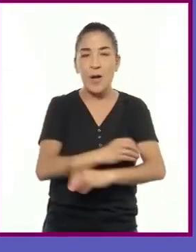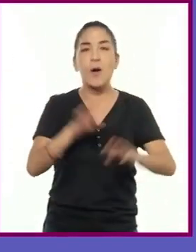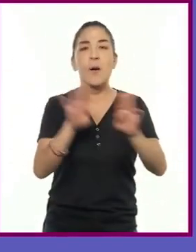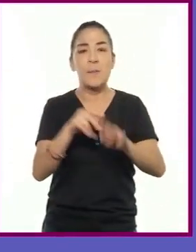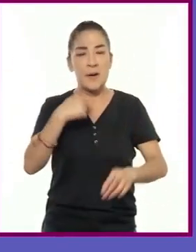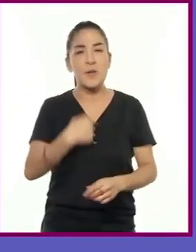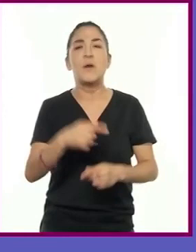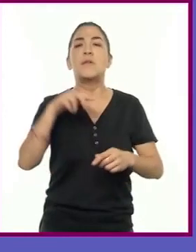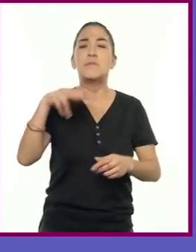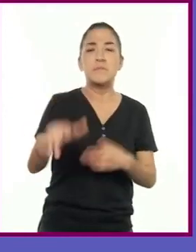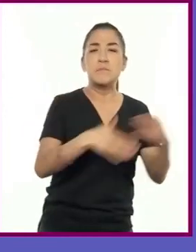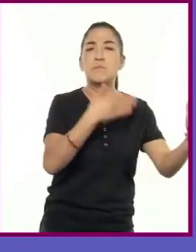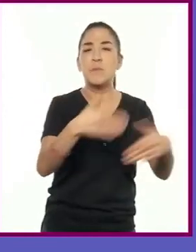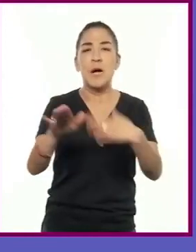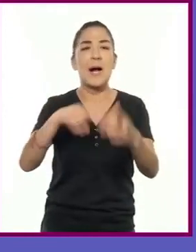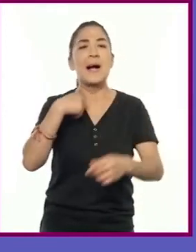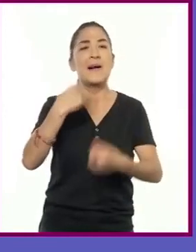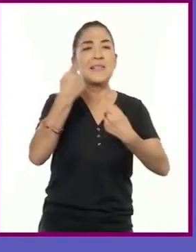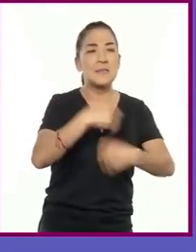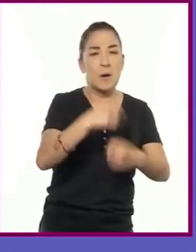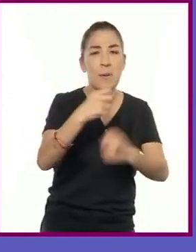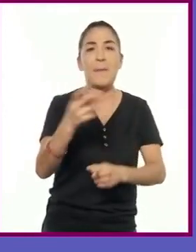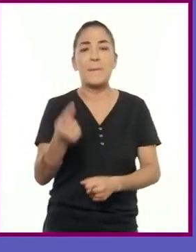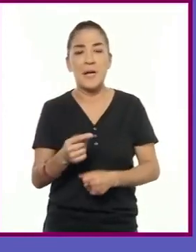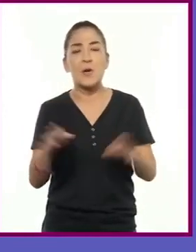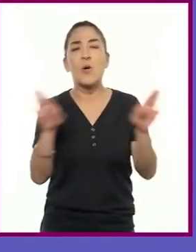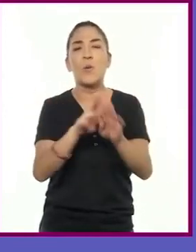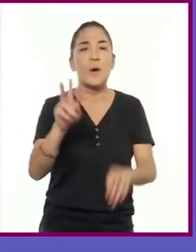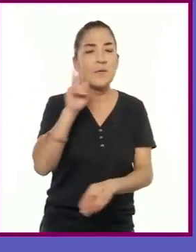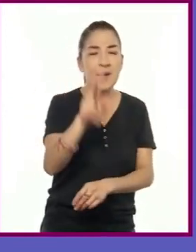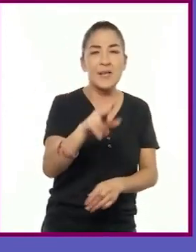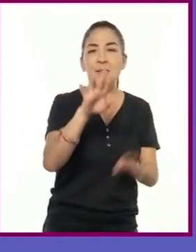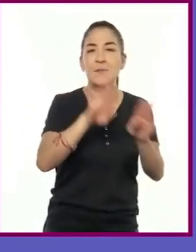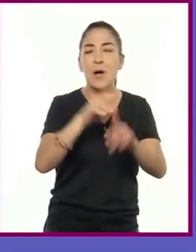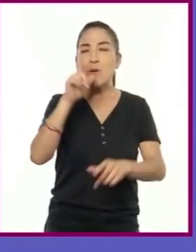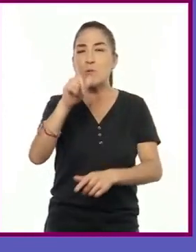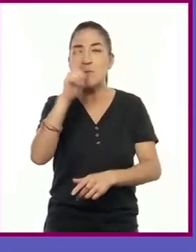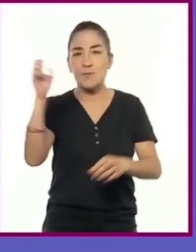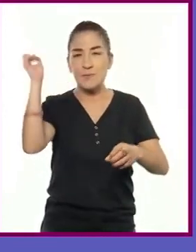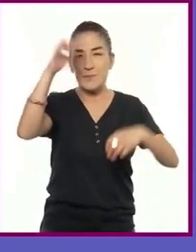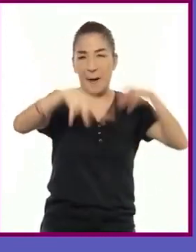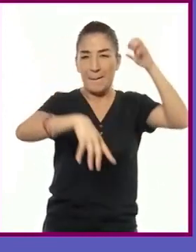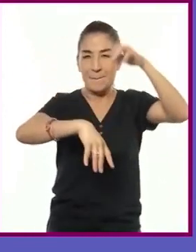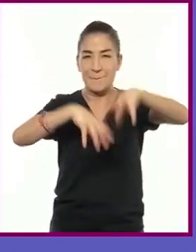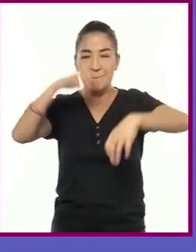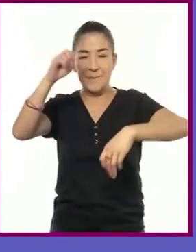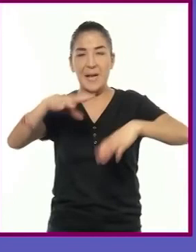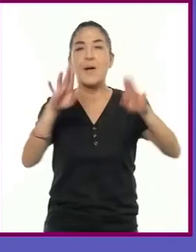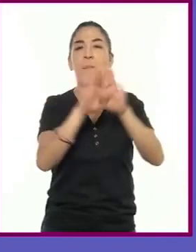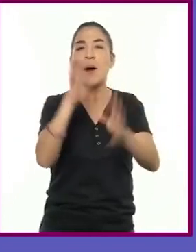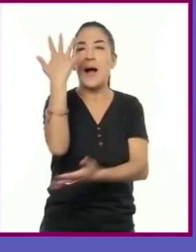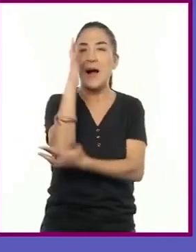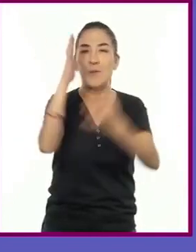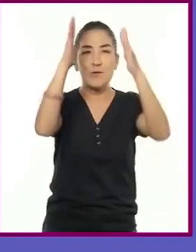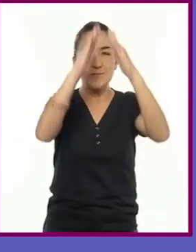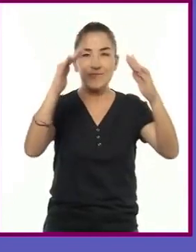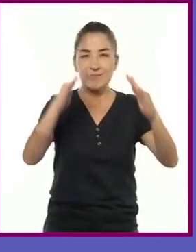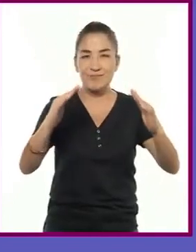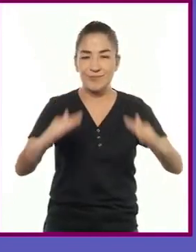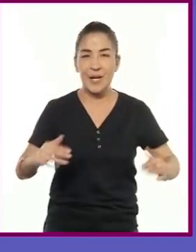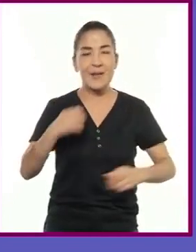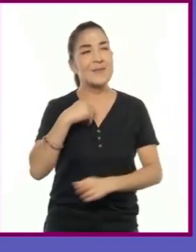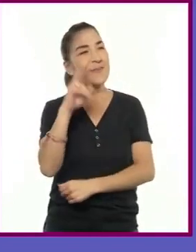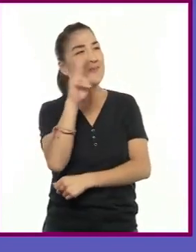perro. Enciendo fuego y su luz alumbra todos los troncos de los pinos. Me estremezco de alegría y